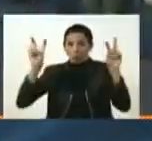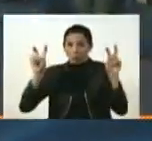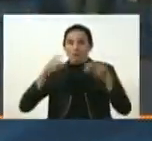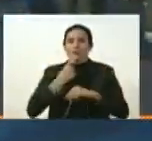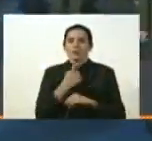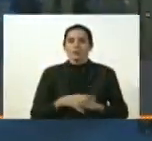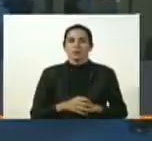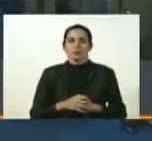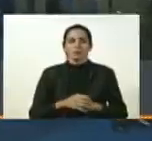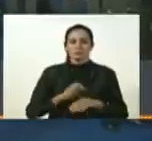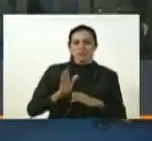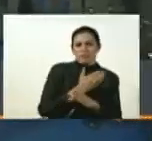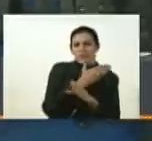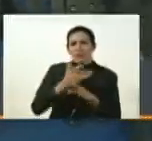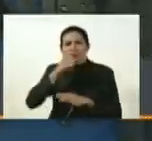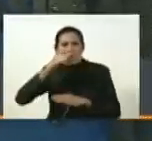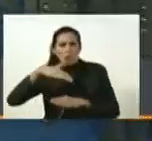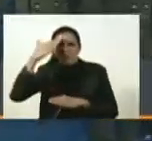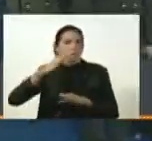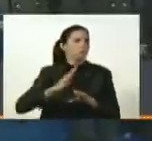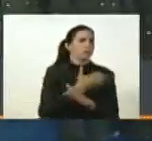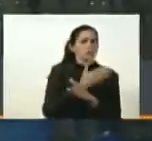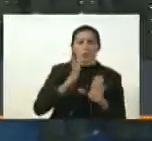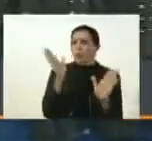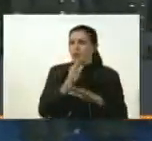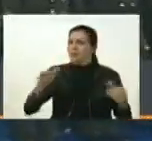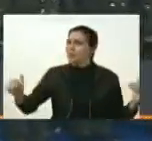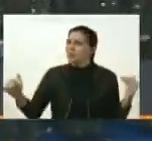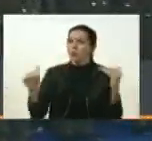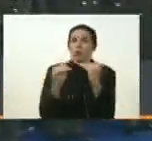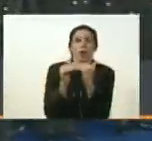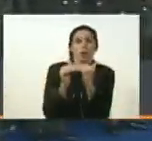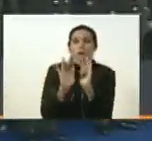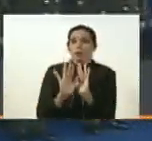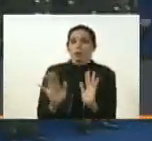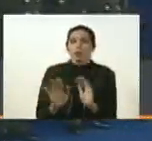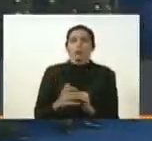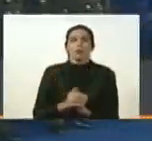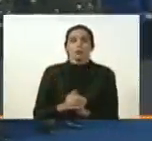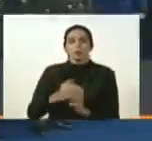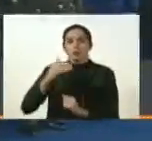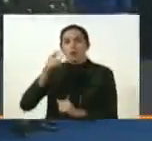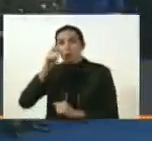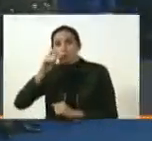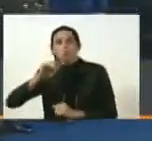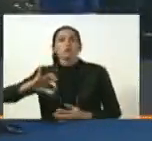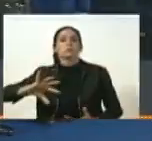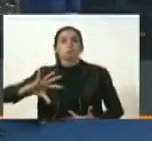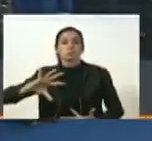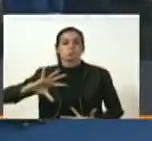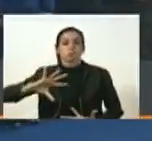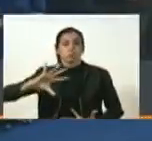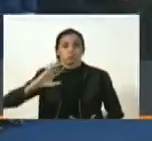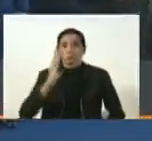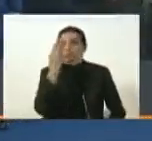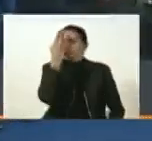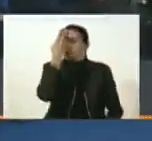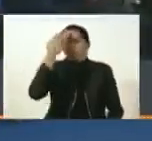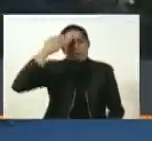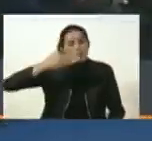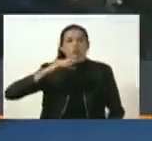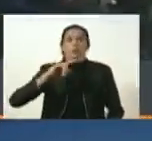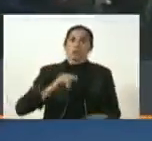y soldados. Así como cada ciudadano será un soldado para defender sus derechos, cada soldado será un ciudadano